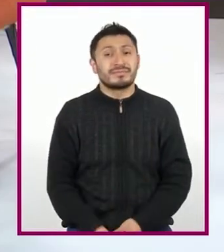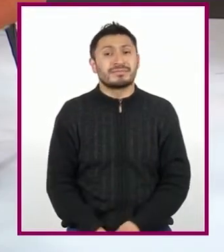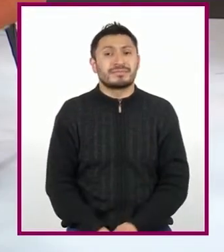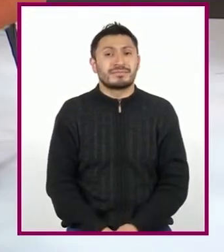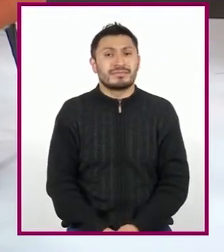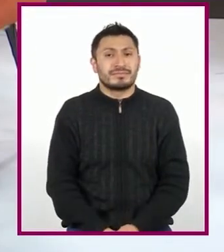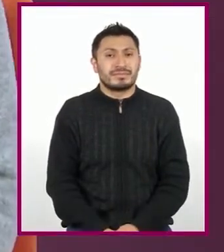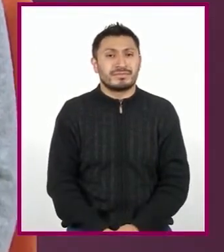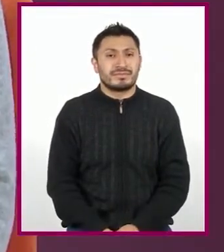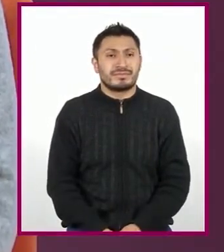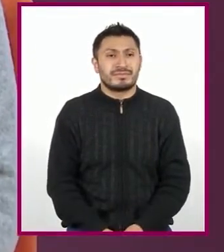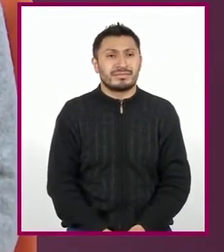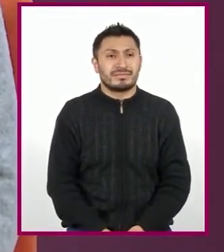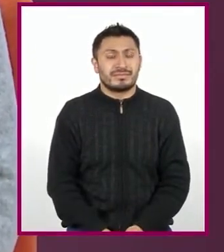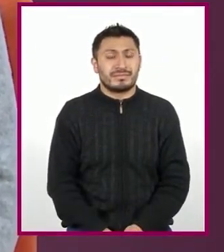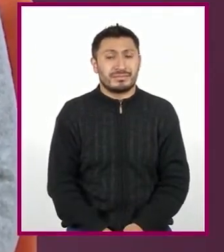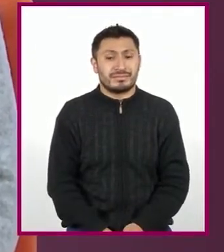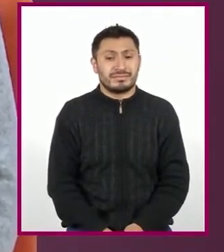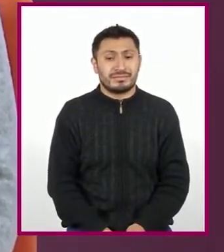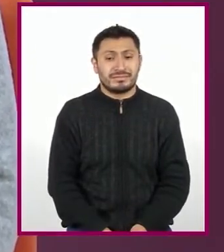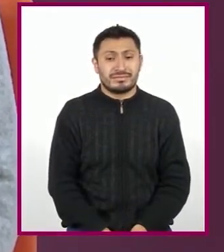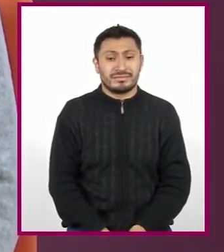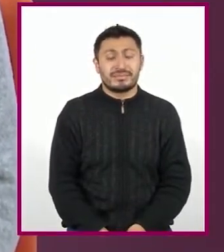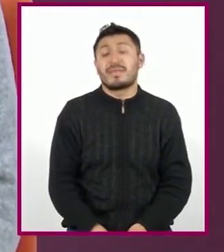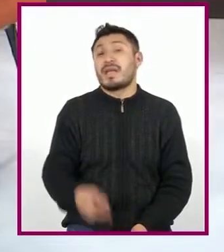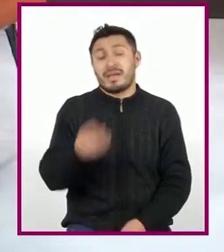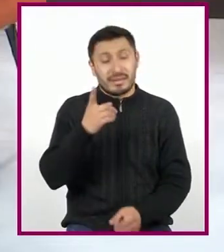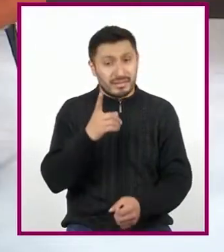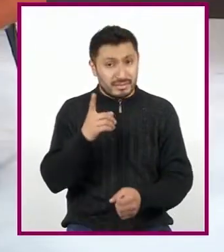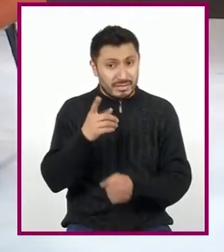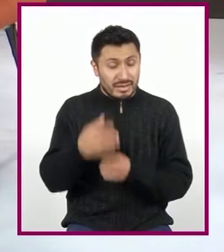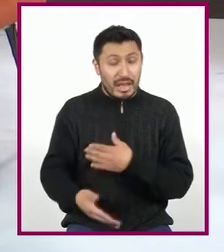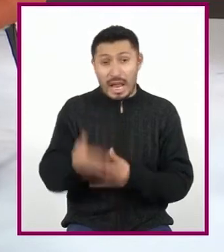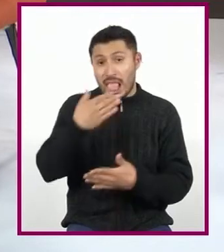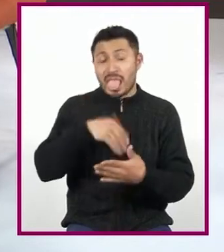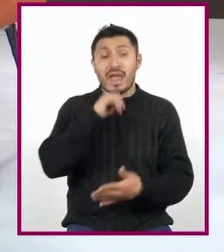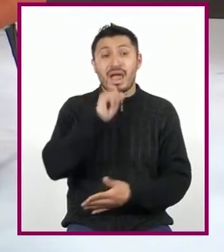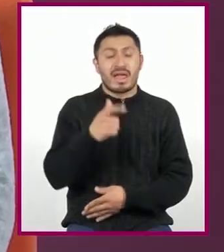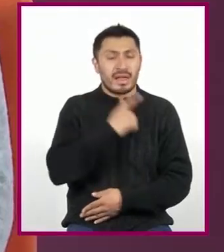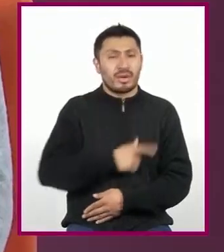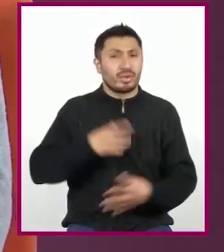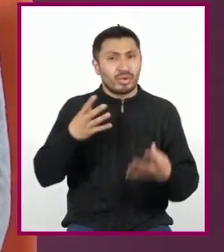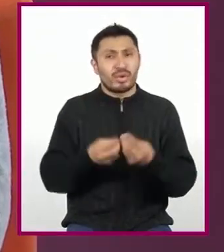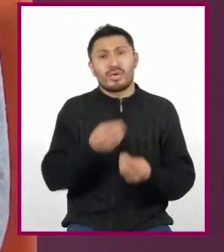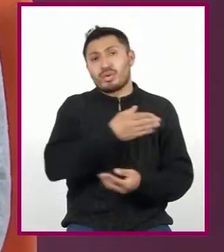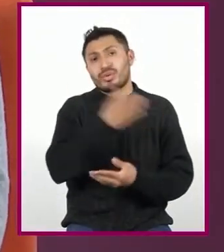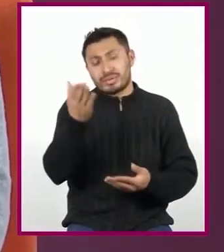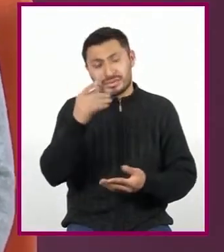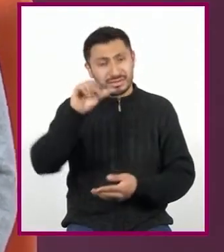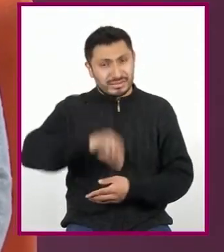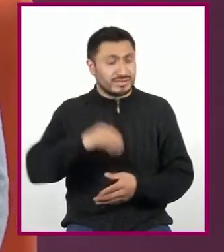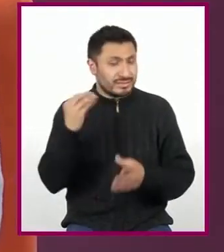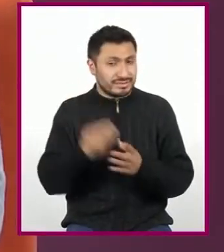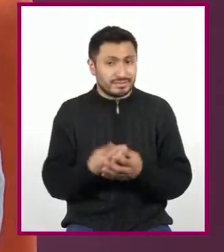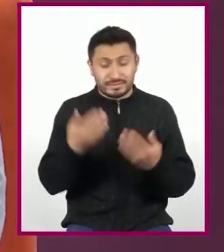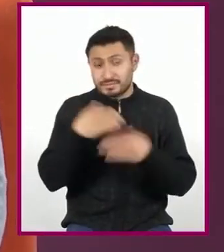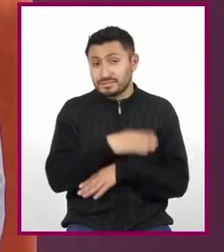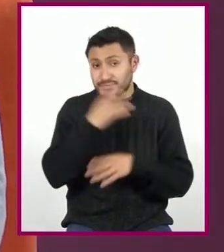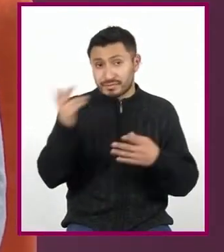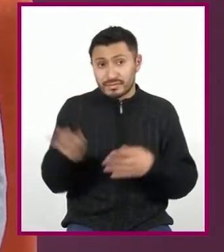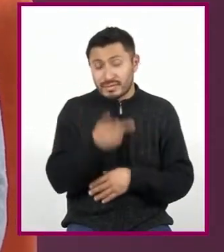y precisa. A continuación, voy a presentar algunas dudas que expresaron sus compañeros. Vamos